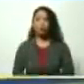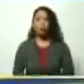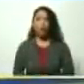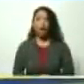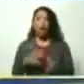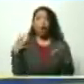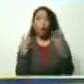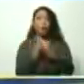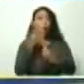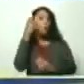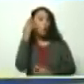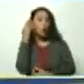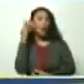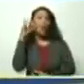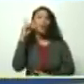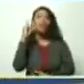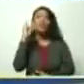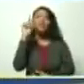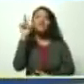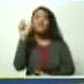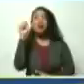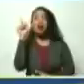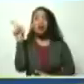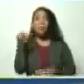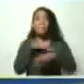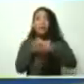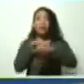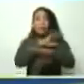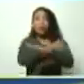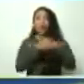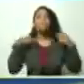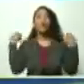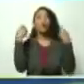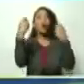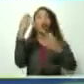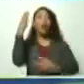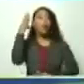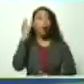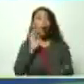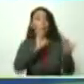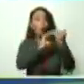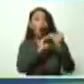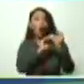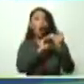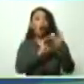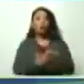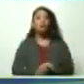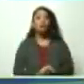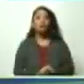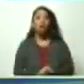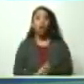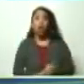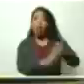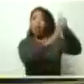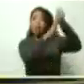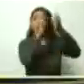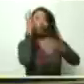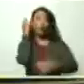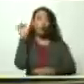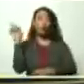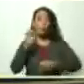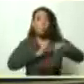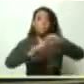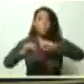compañera Diva Guzmán, ministra del poder popular para la mujer y la igualdad de género y lideresa de los